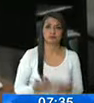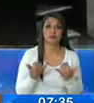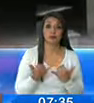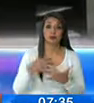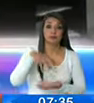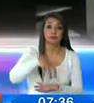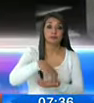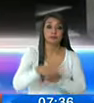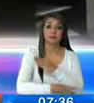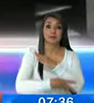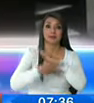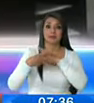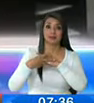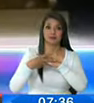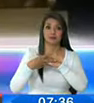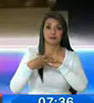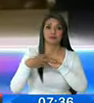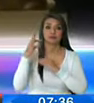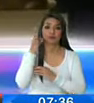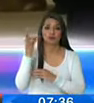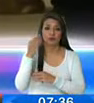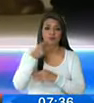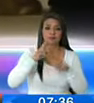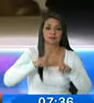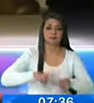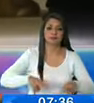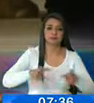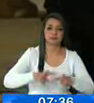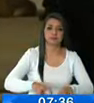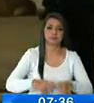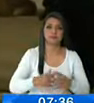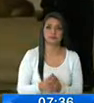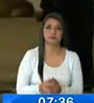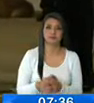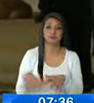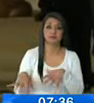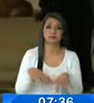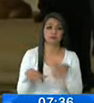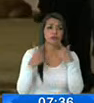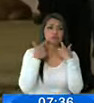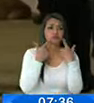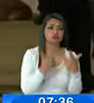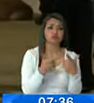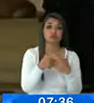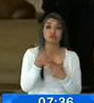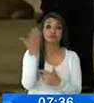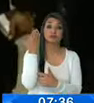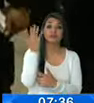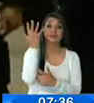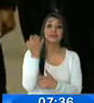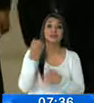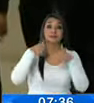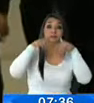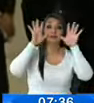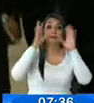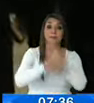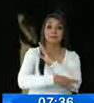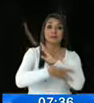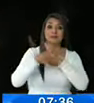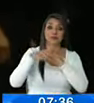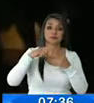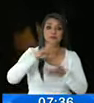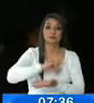en la provincia de Pastaza por parte de la doctora Marisa Reino. En este tema se hizo un operativo simultáneo el pasado 15 de diciembre en Pastaza,